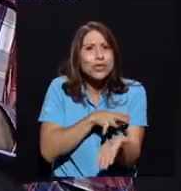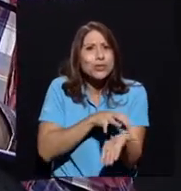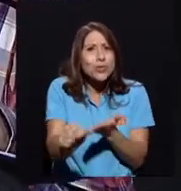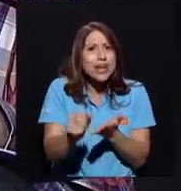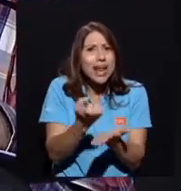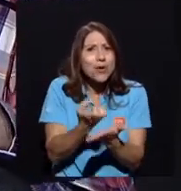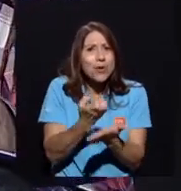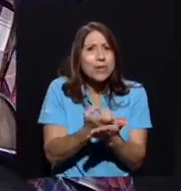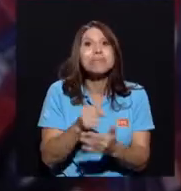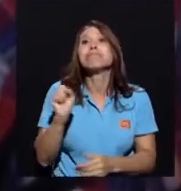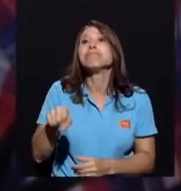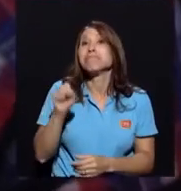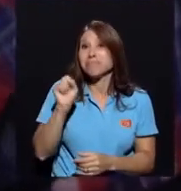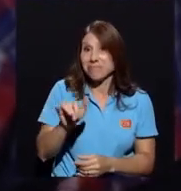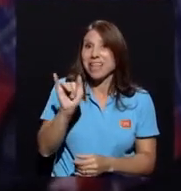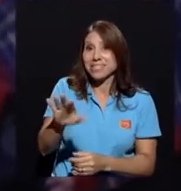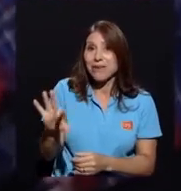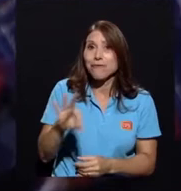central